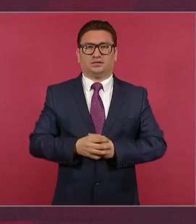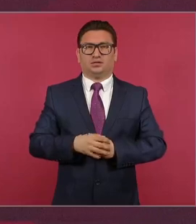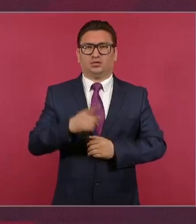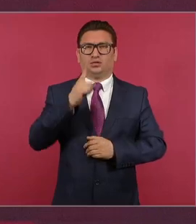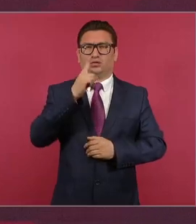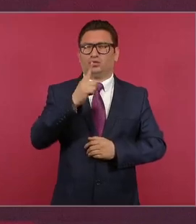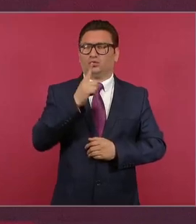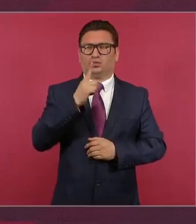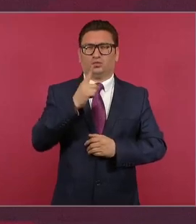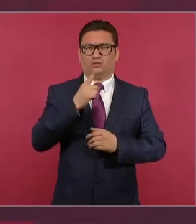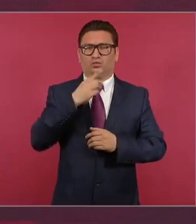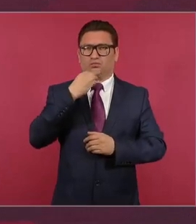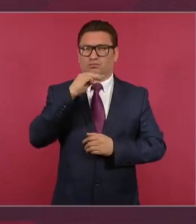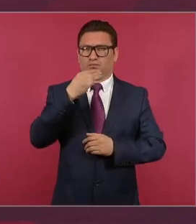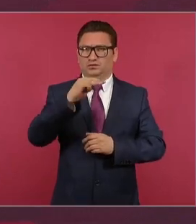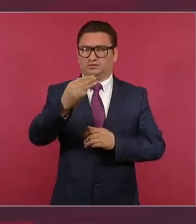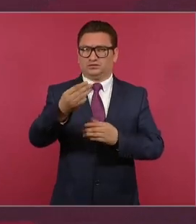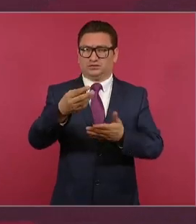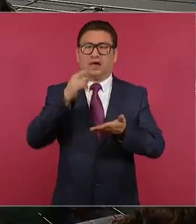mensaje, a ver si lo encuentran,